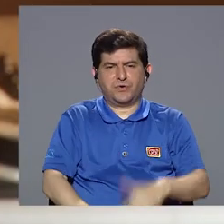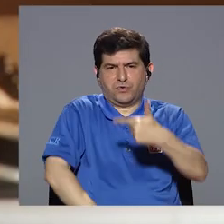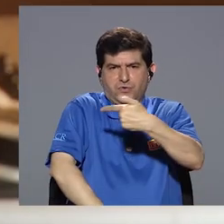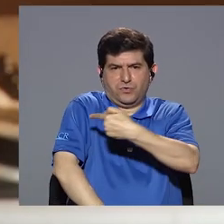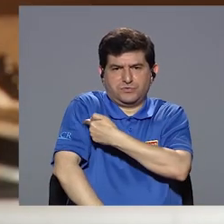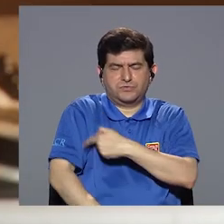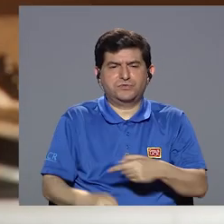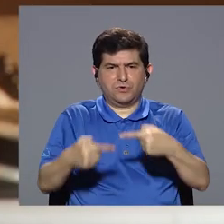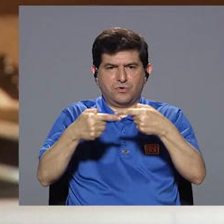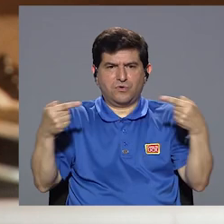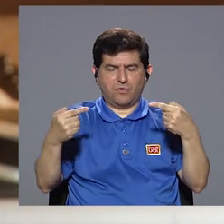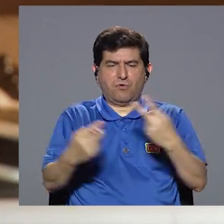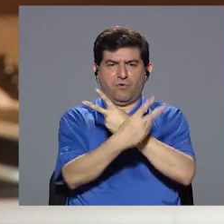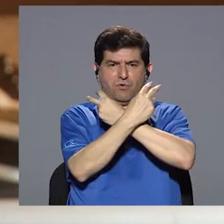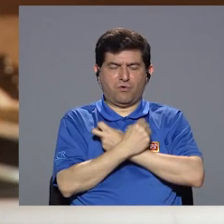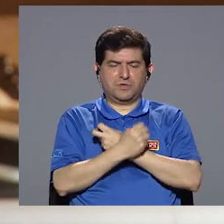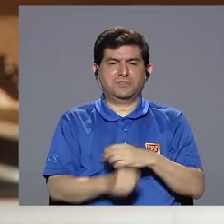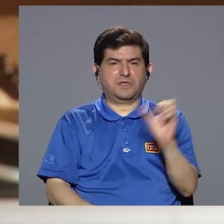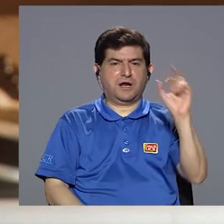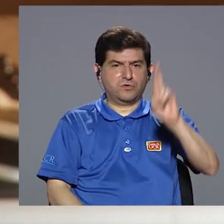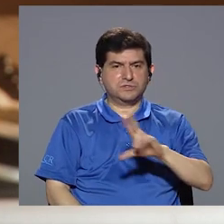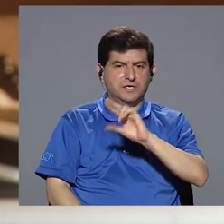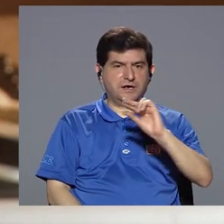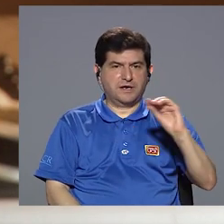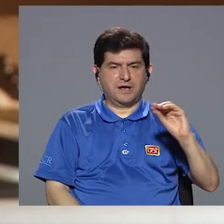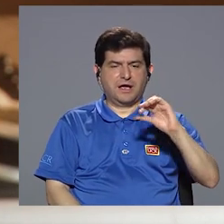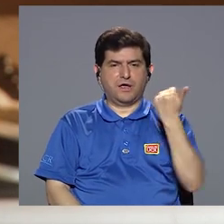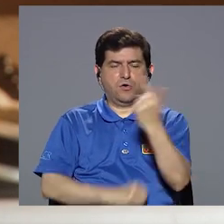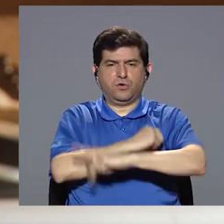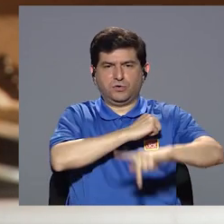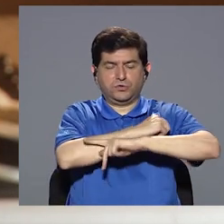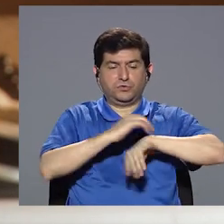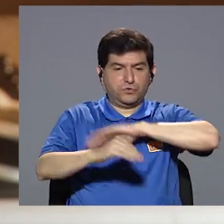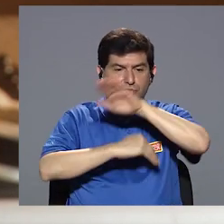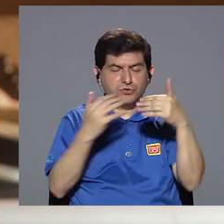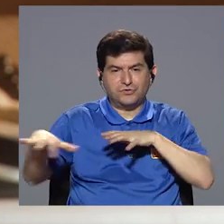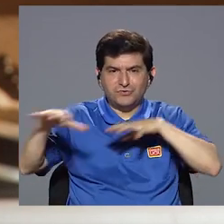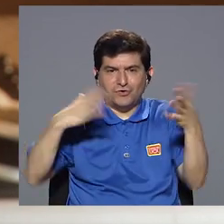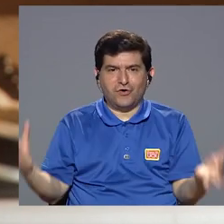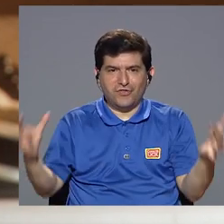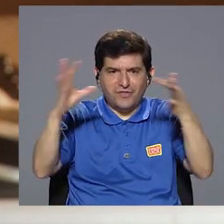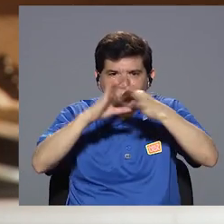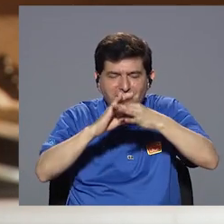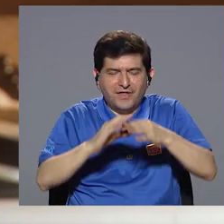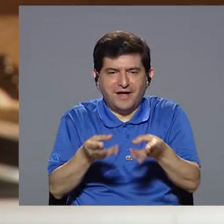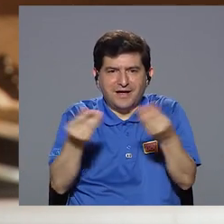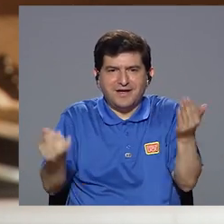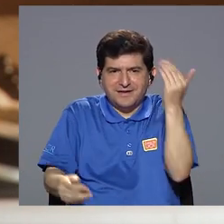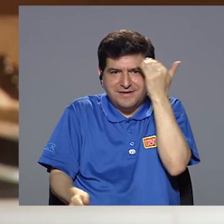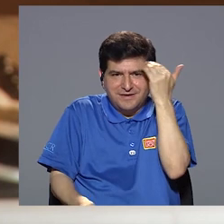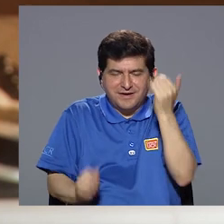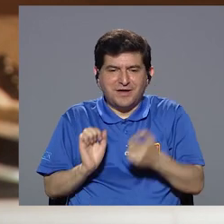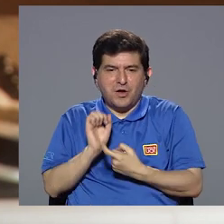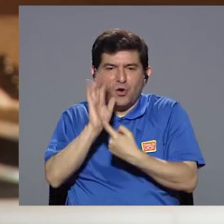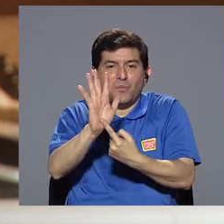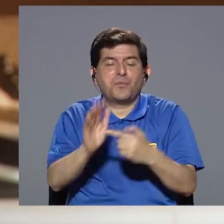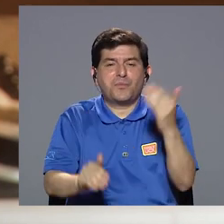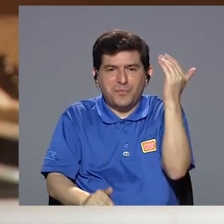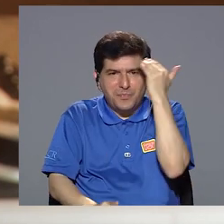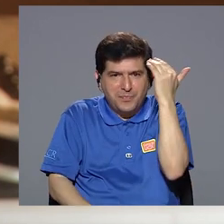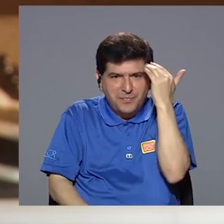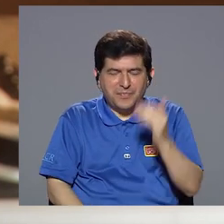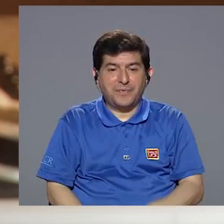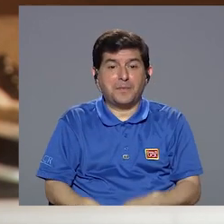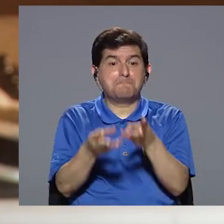para costa rica y para otros países de manera que se conjugan todas estas actividades de generación de conocimiento de proyección de